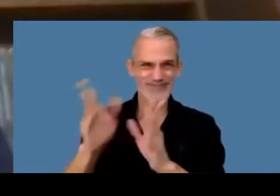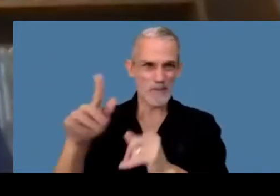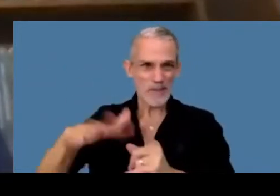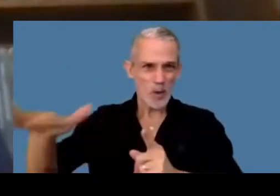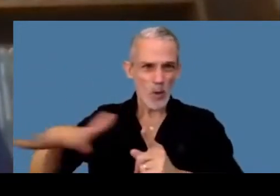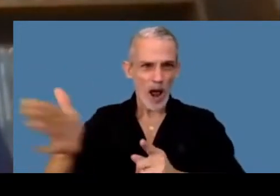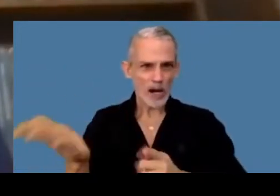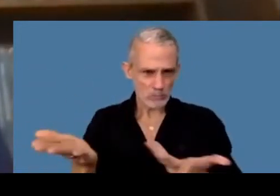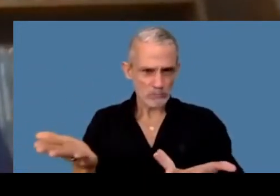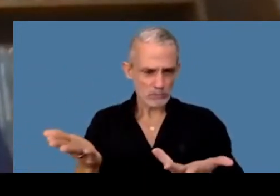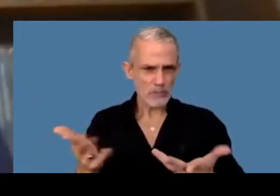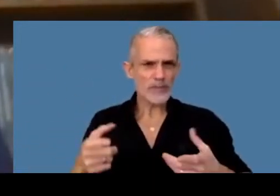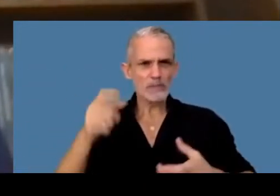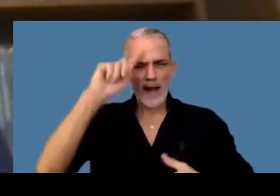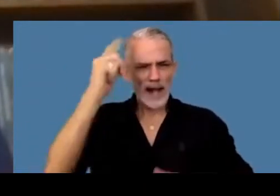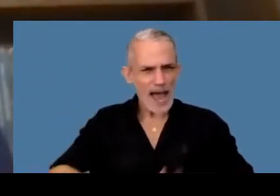nacional.